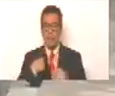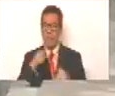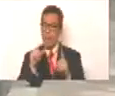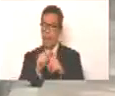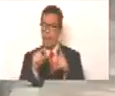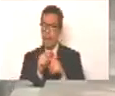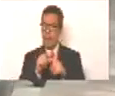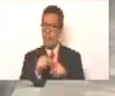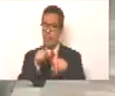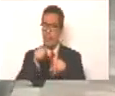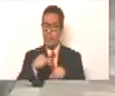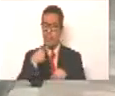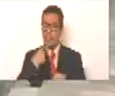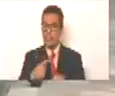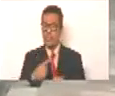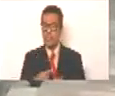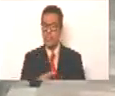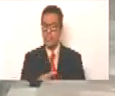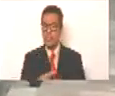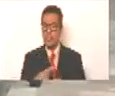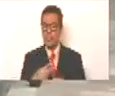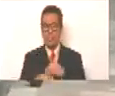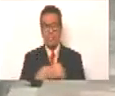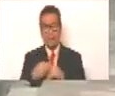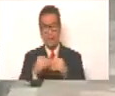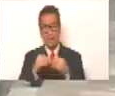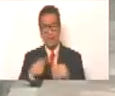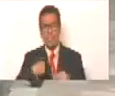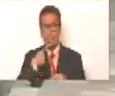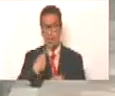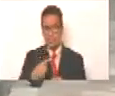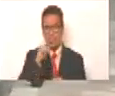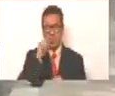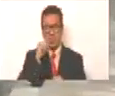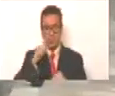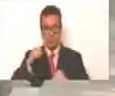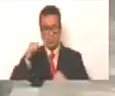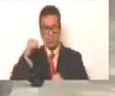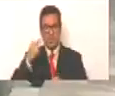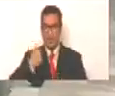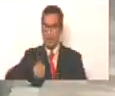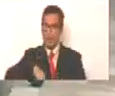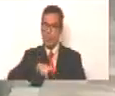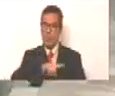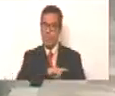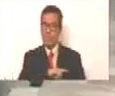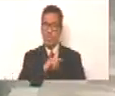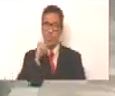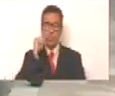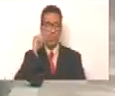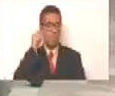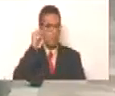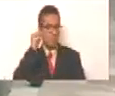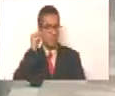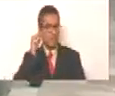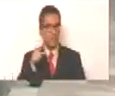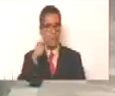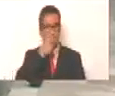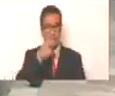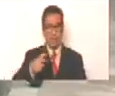describirlo. ¿Qué decir de él? Para nosotras y nosotros, los pueblos indígenas,